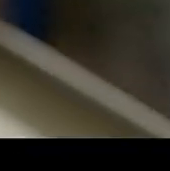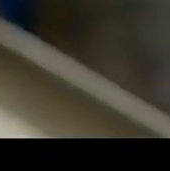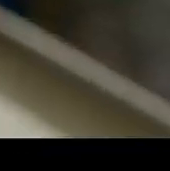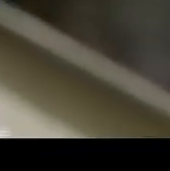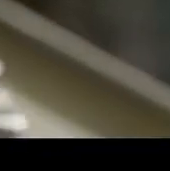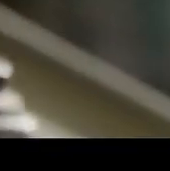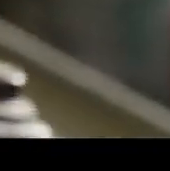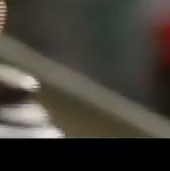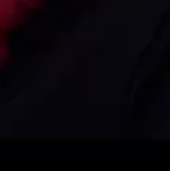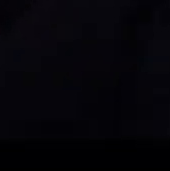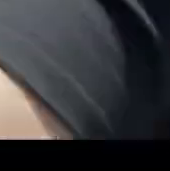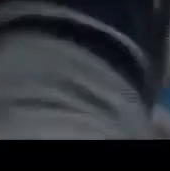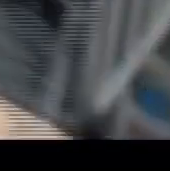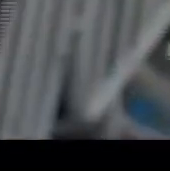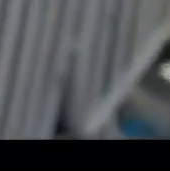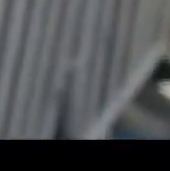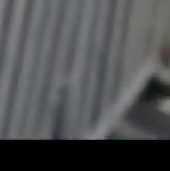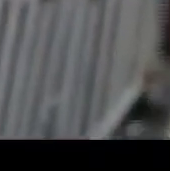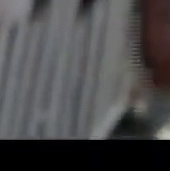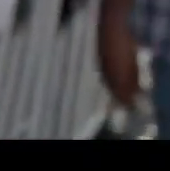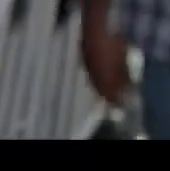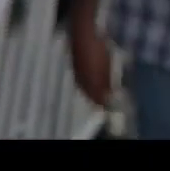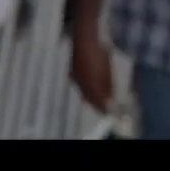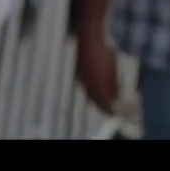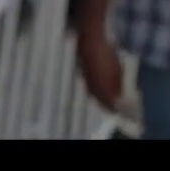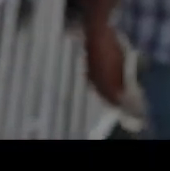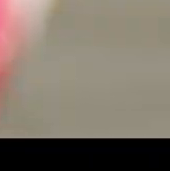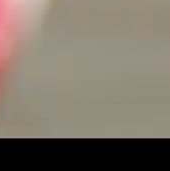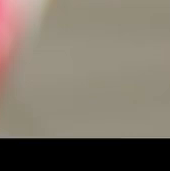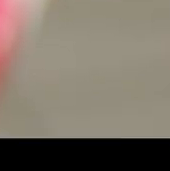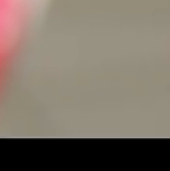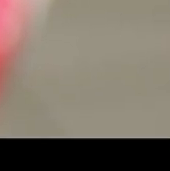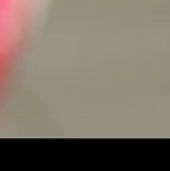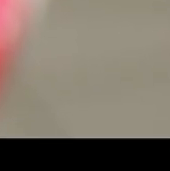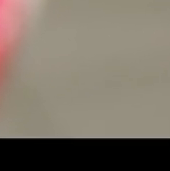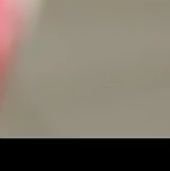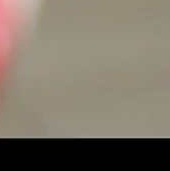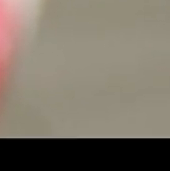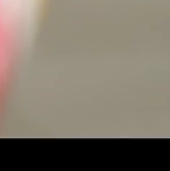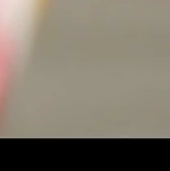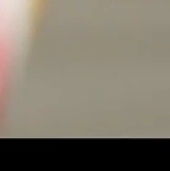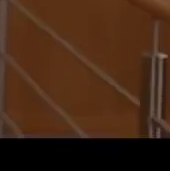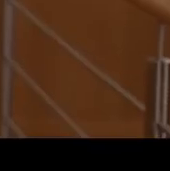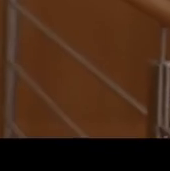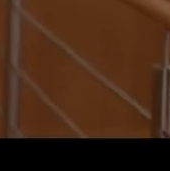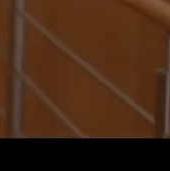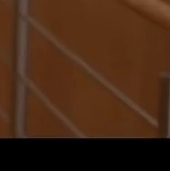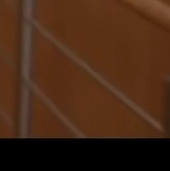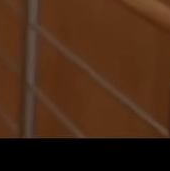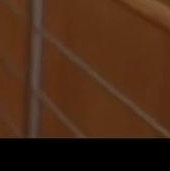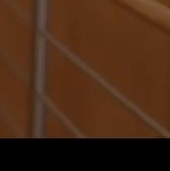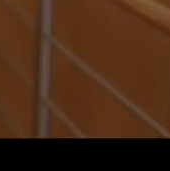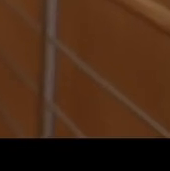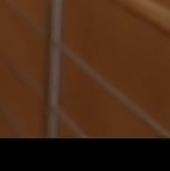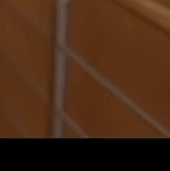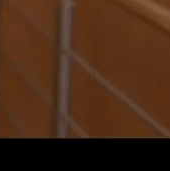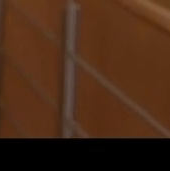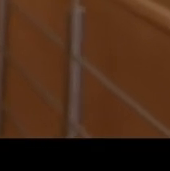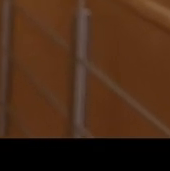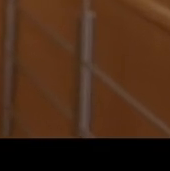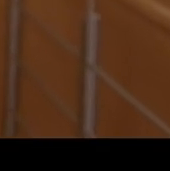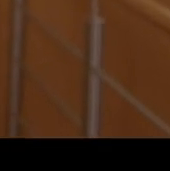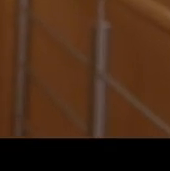creen que los apoyos sociales son para flojos que no te engañen Volver al pasado no es opción sigamos avanzando con